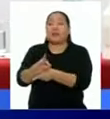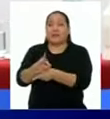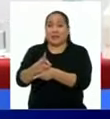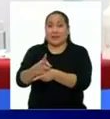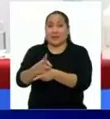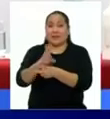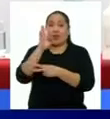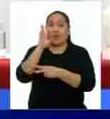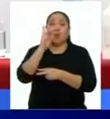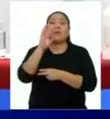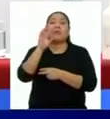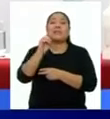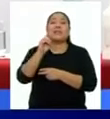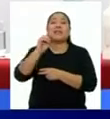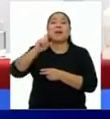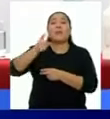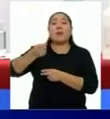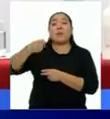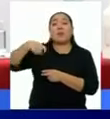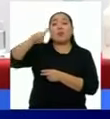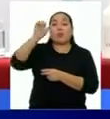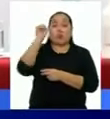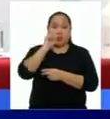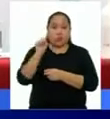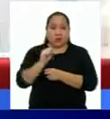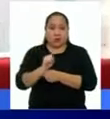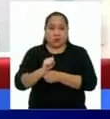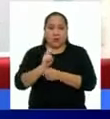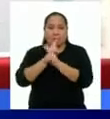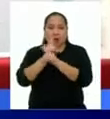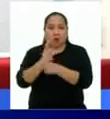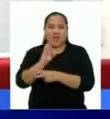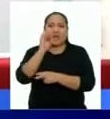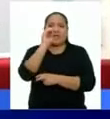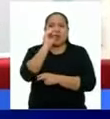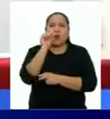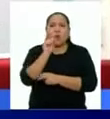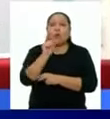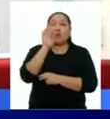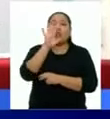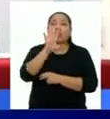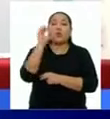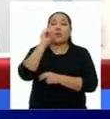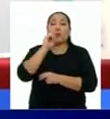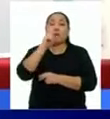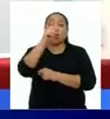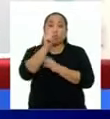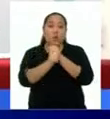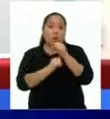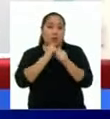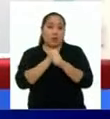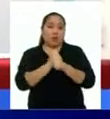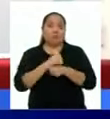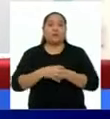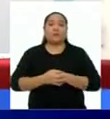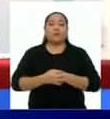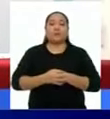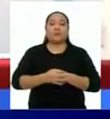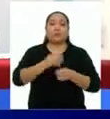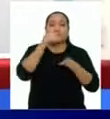soles a una tasa de interés bajísima, 0.5% al año en soles.